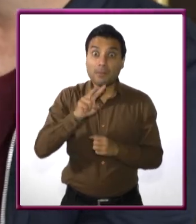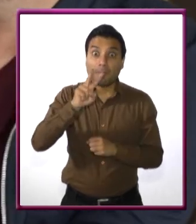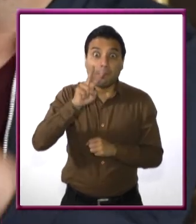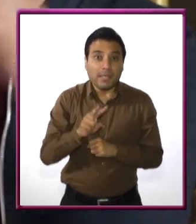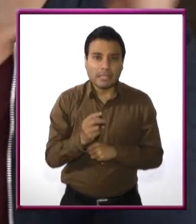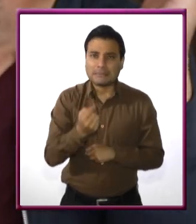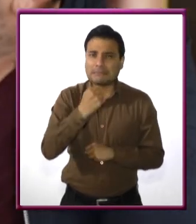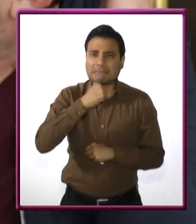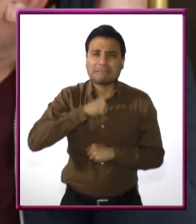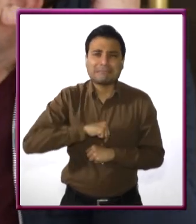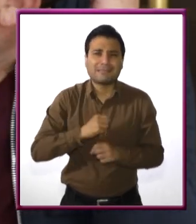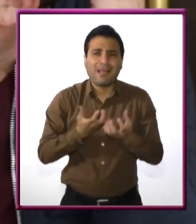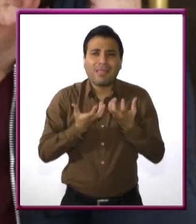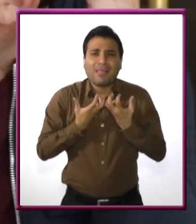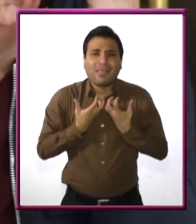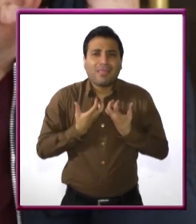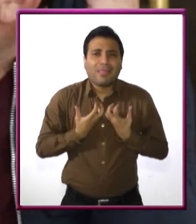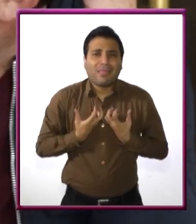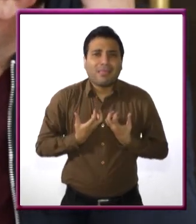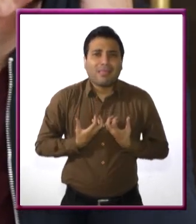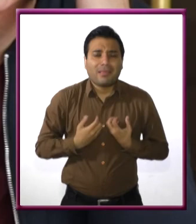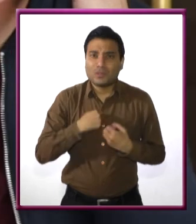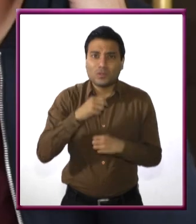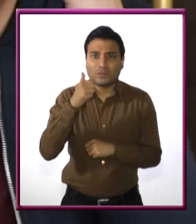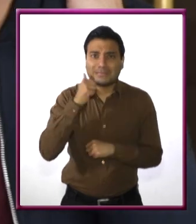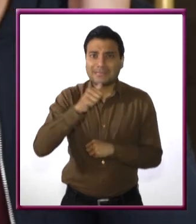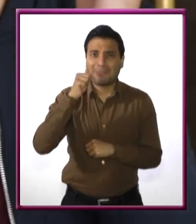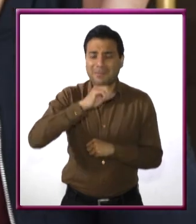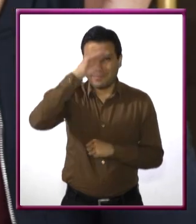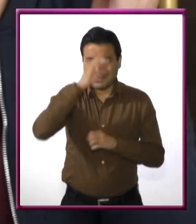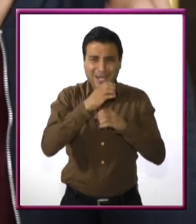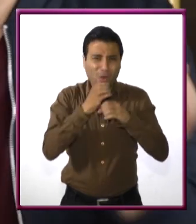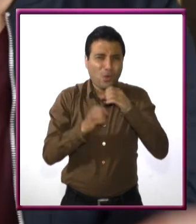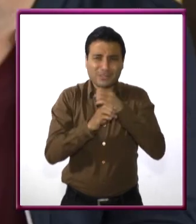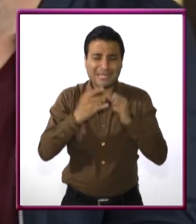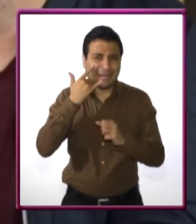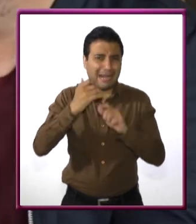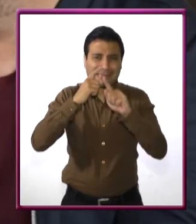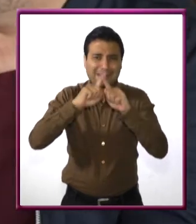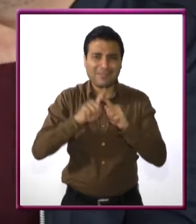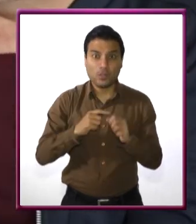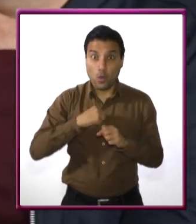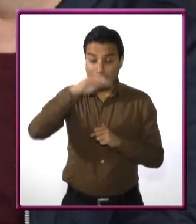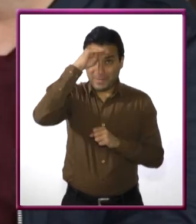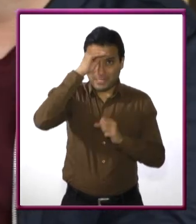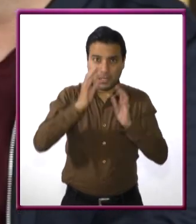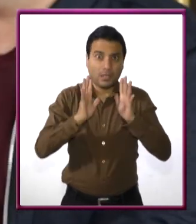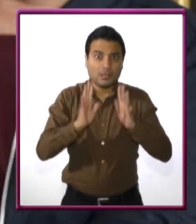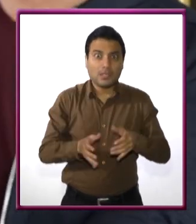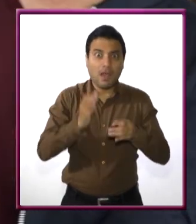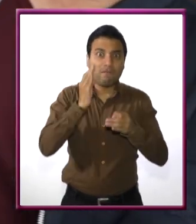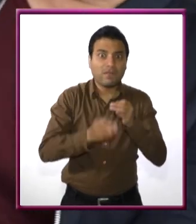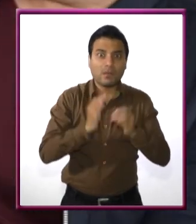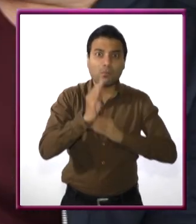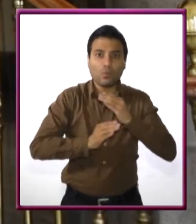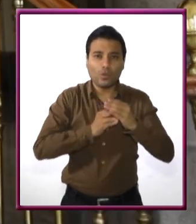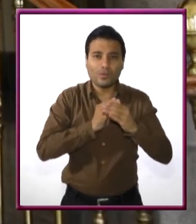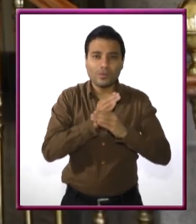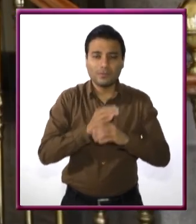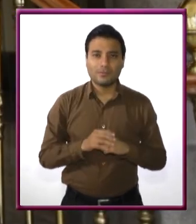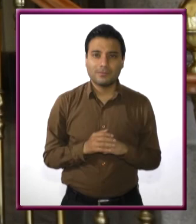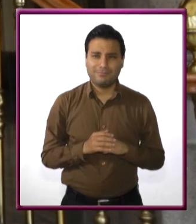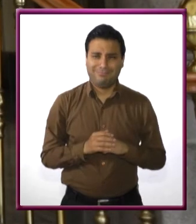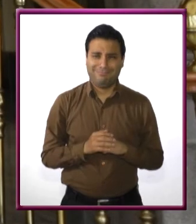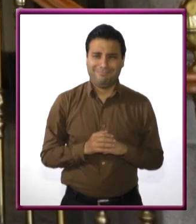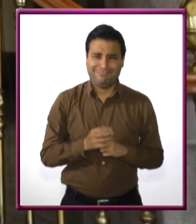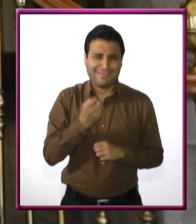pero por dentro, en tormentas como esta, la verdad es que siempre estoy pensando en cosas muy raras, como el fin del mundo apocalíptico.